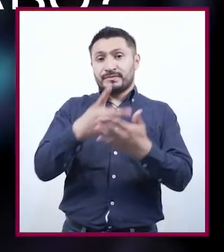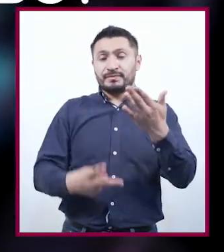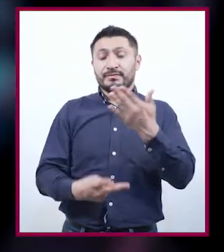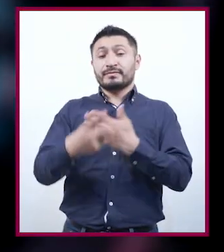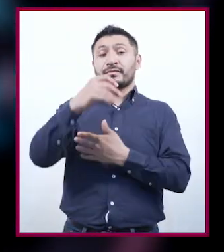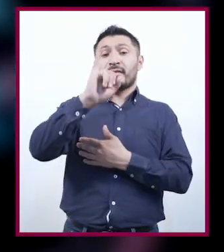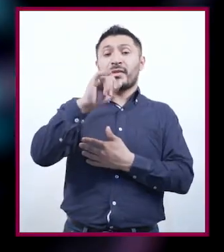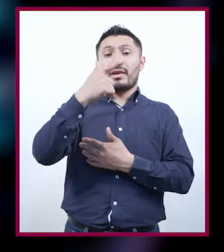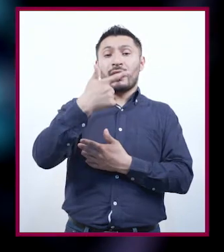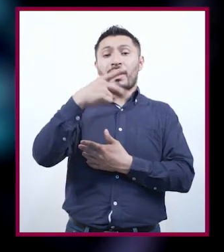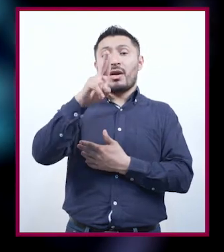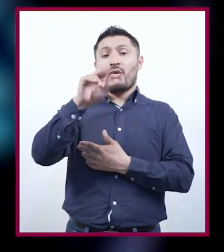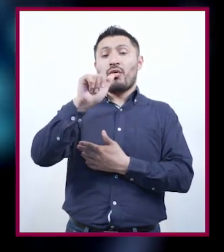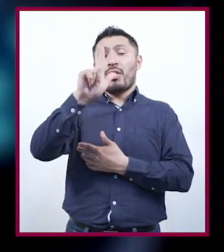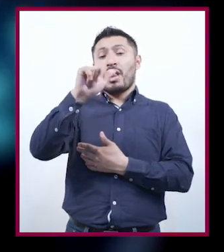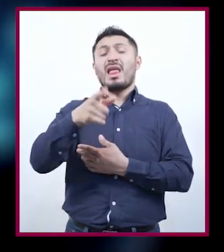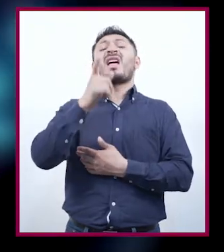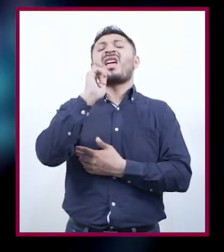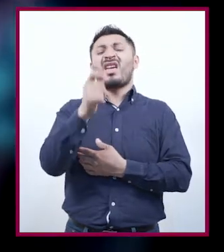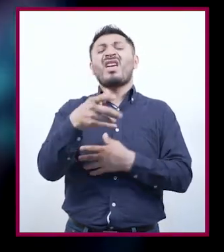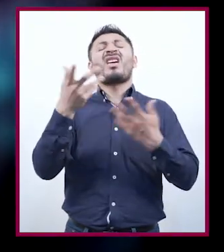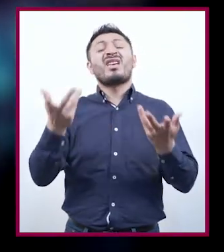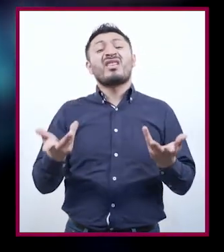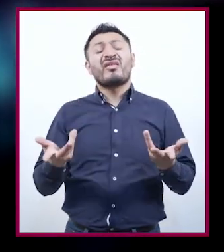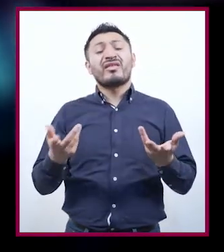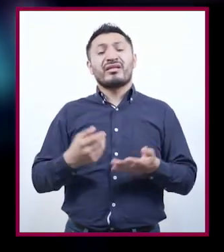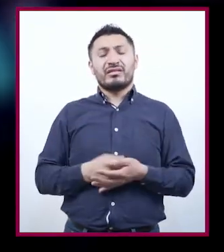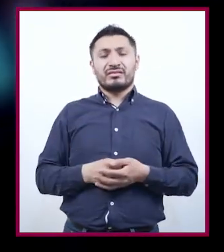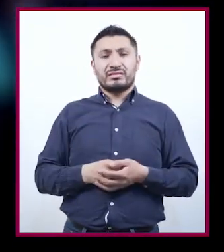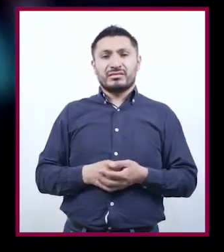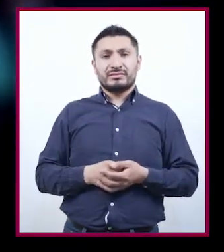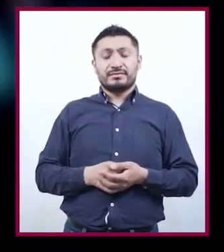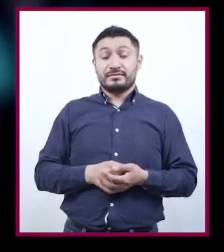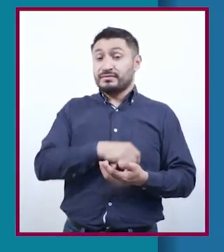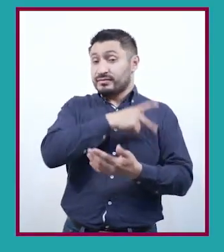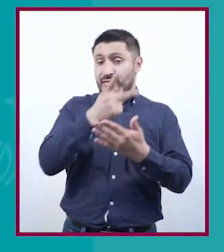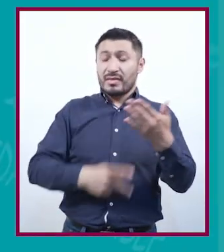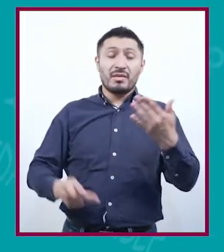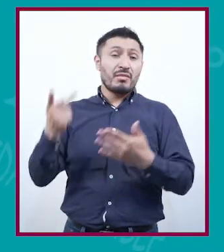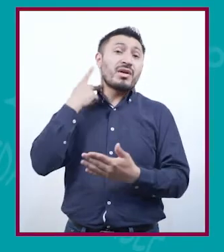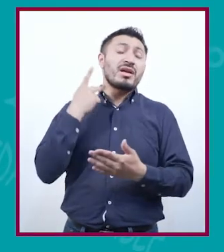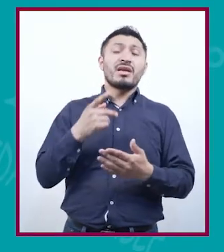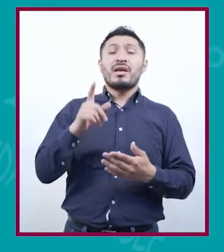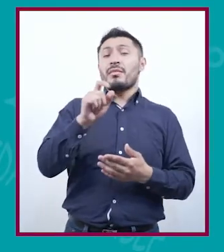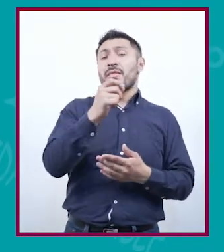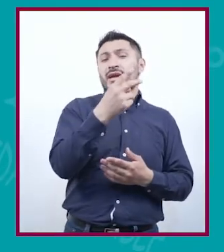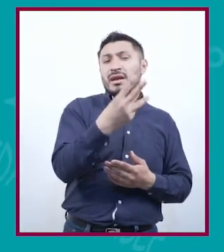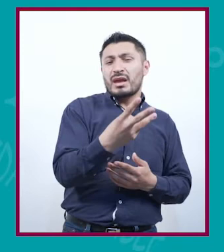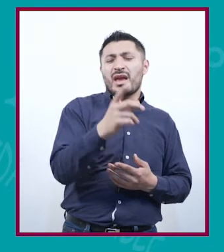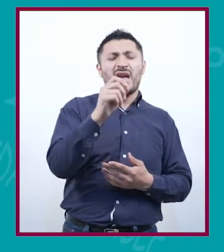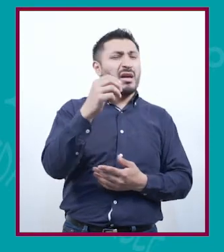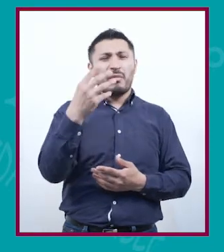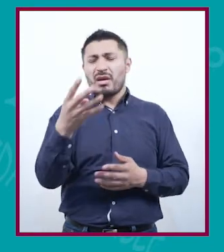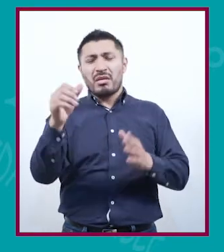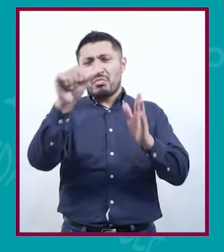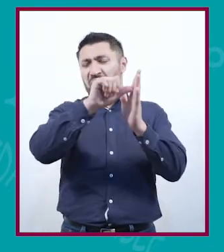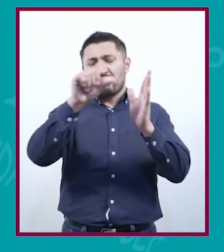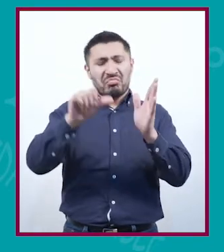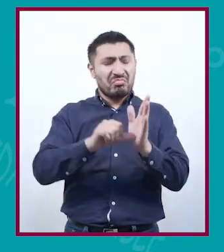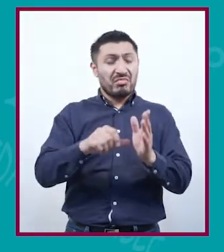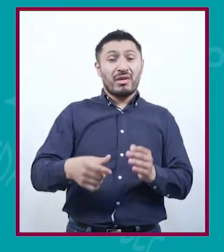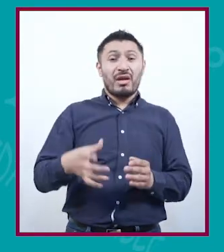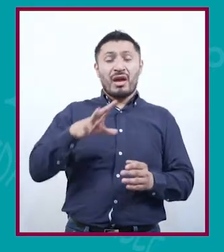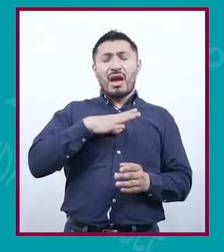¿En qué consistió el Plan de Iguala y cómo se llevó a cabo? Es un programa político de 23 o